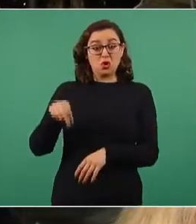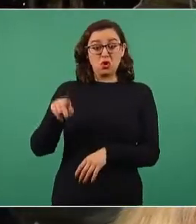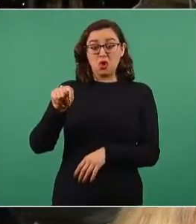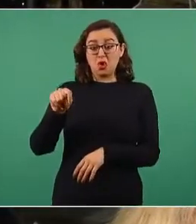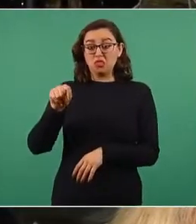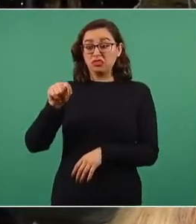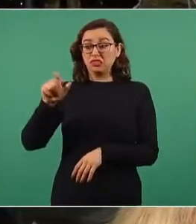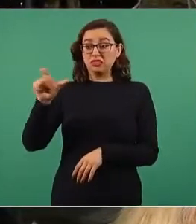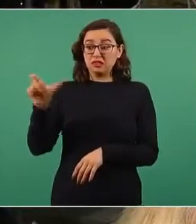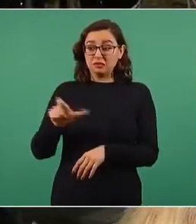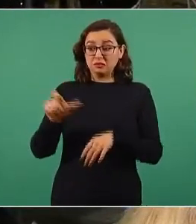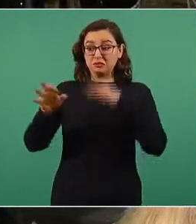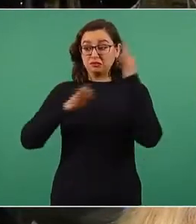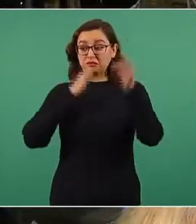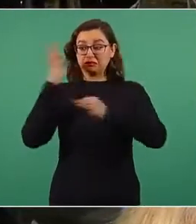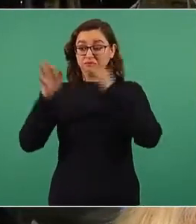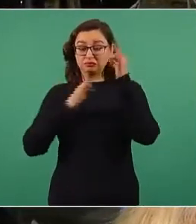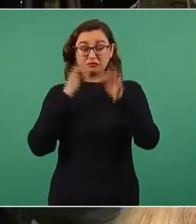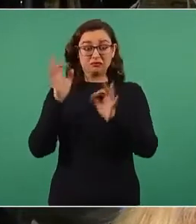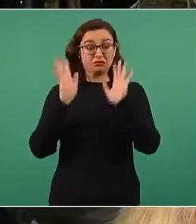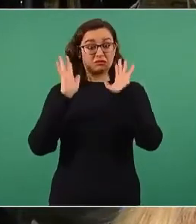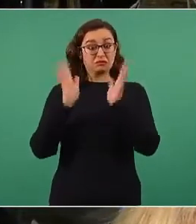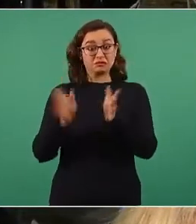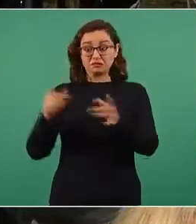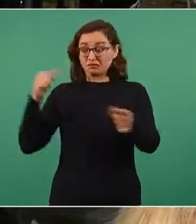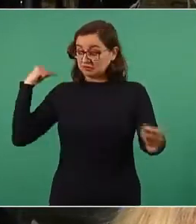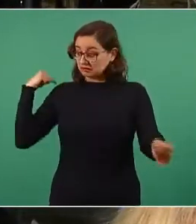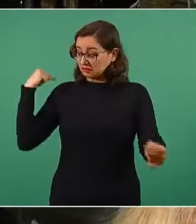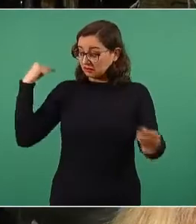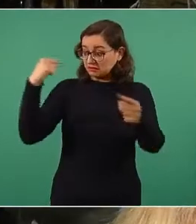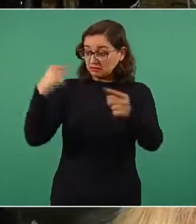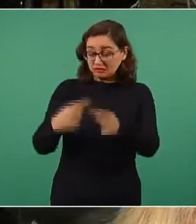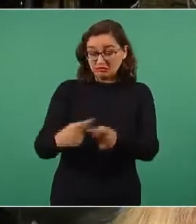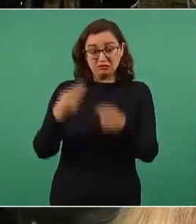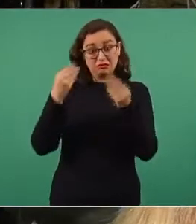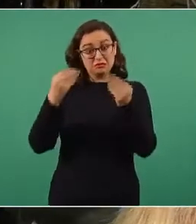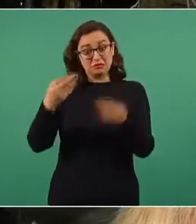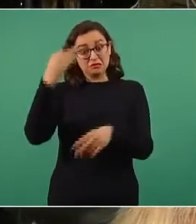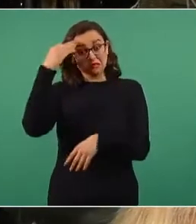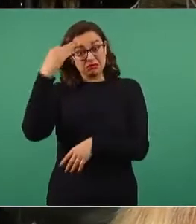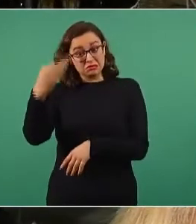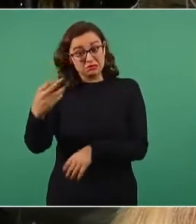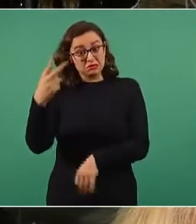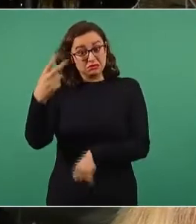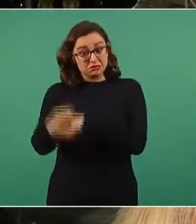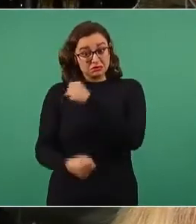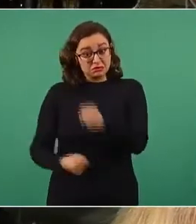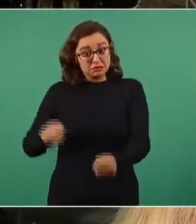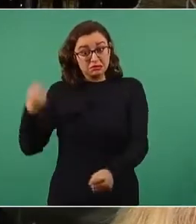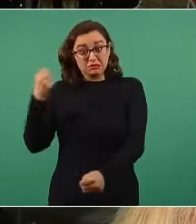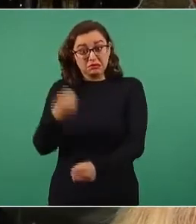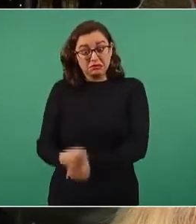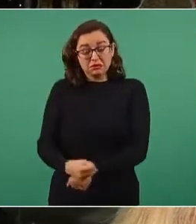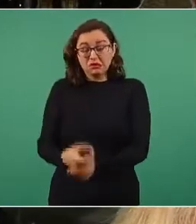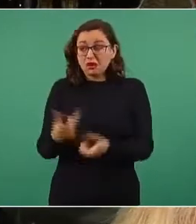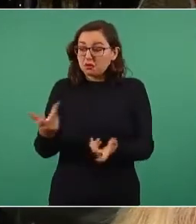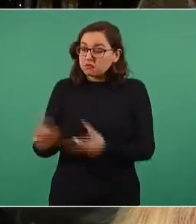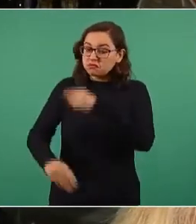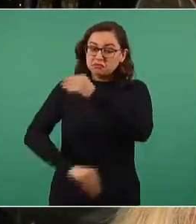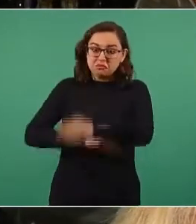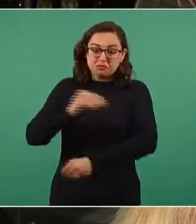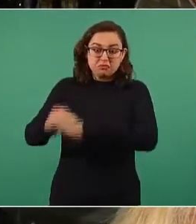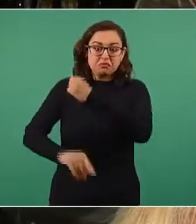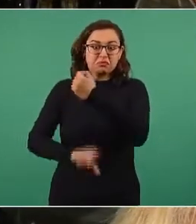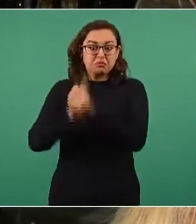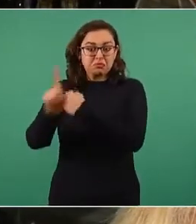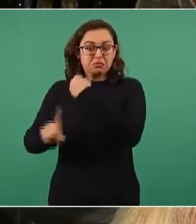entidad pública en el caso de un gobierno. ¿Va a decir usted qué tiene que ver usted con Notimex? Aquí resulta que están